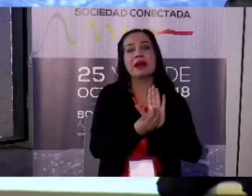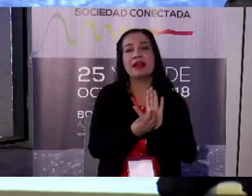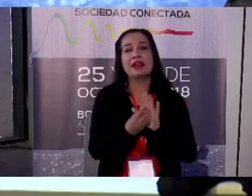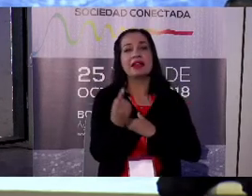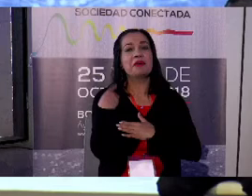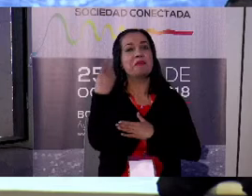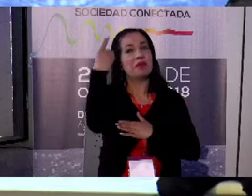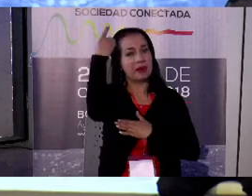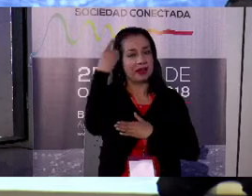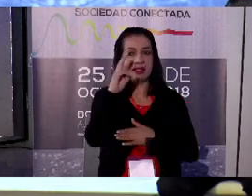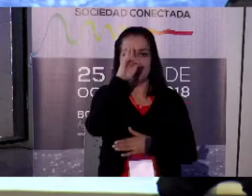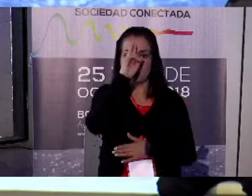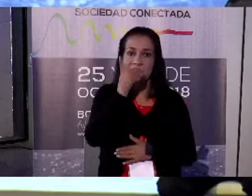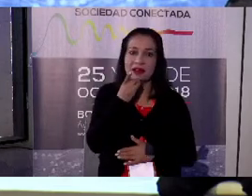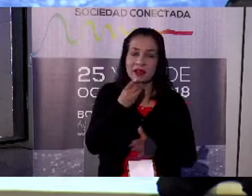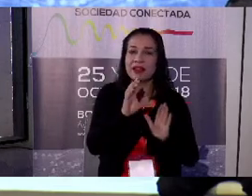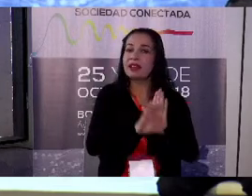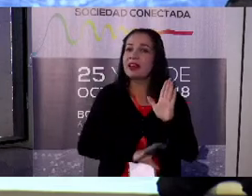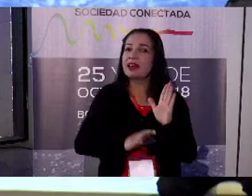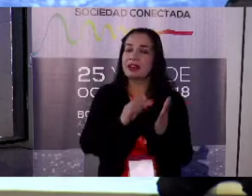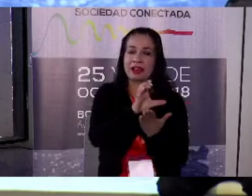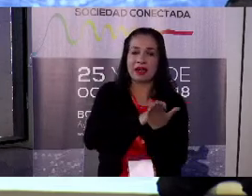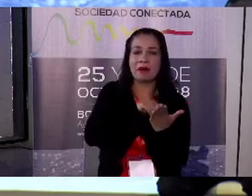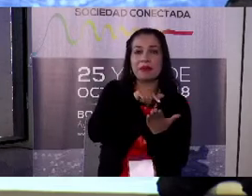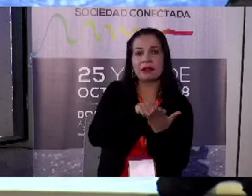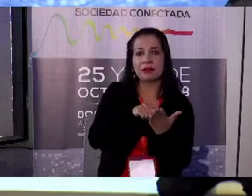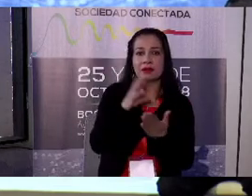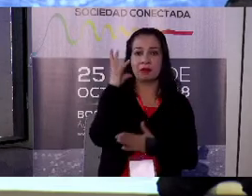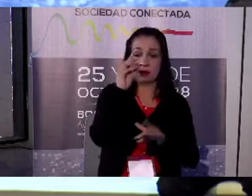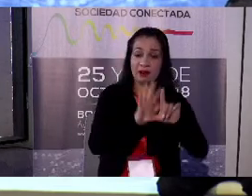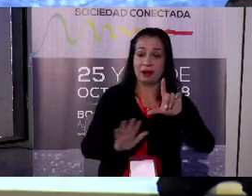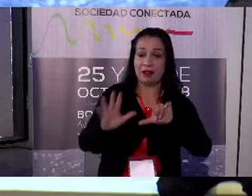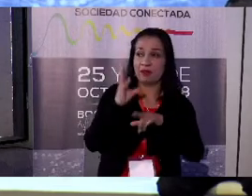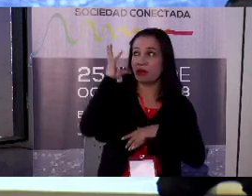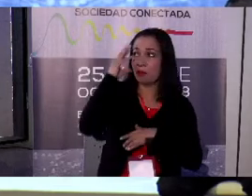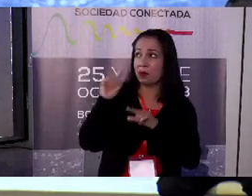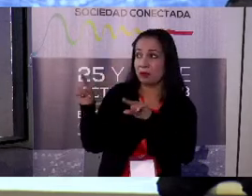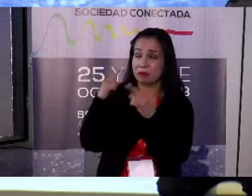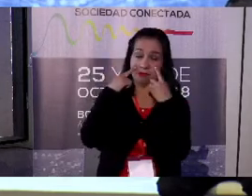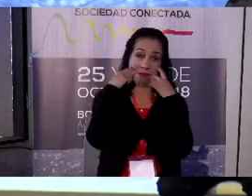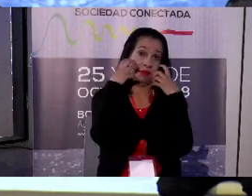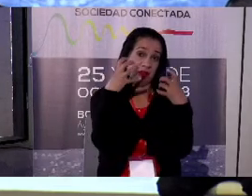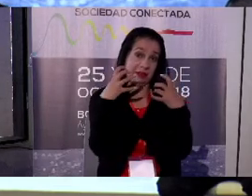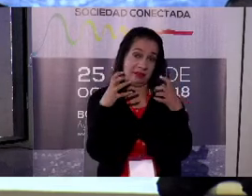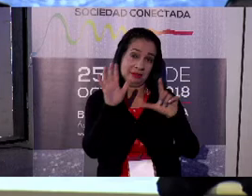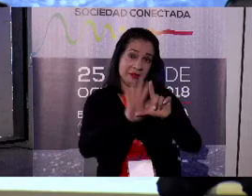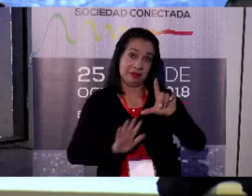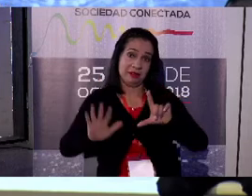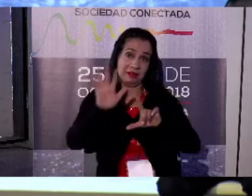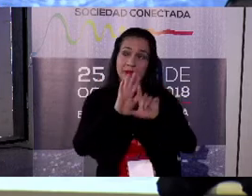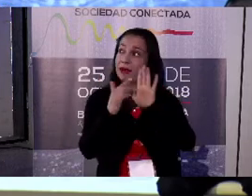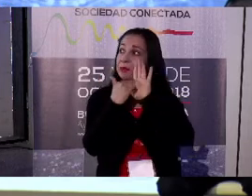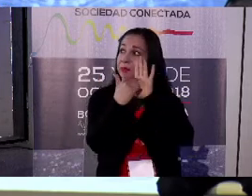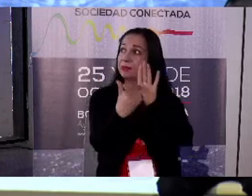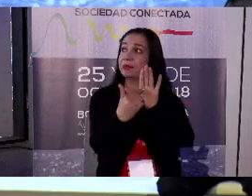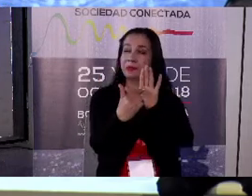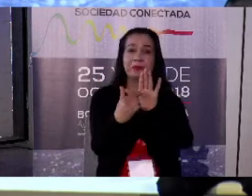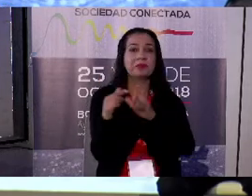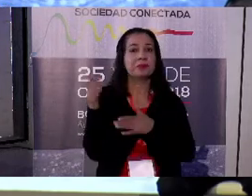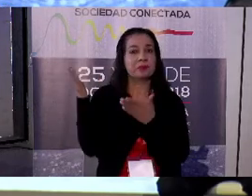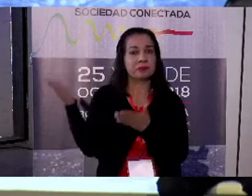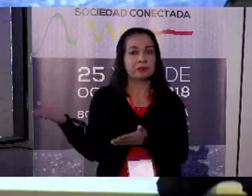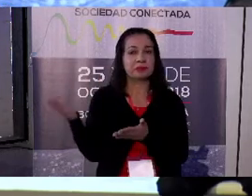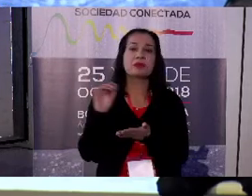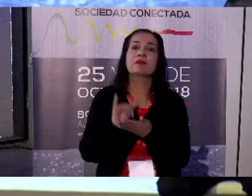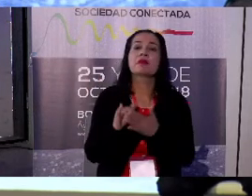utilice que vaya al capítulo de embellecimiento de gráficos para las masas y aquí está el gráfico ahora